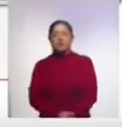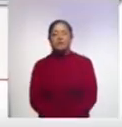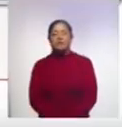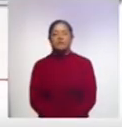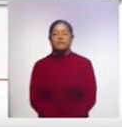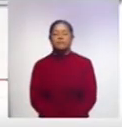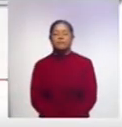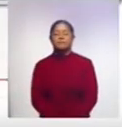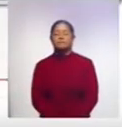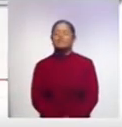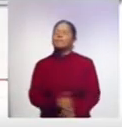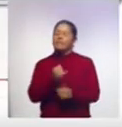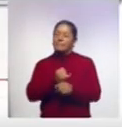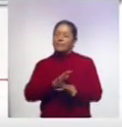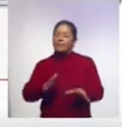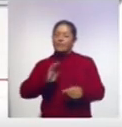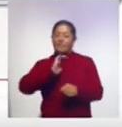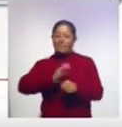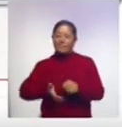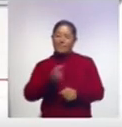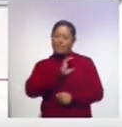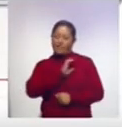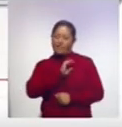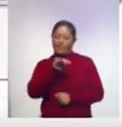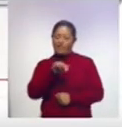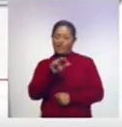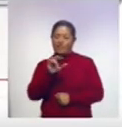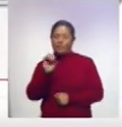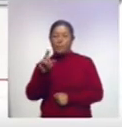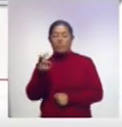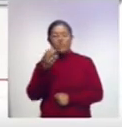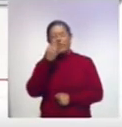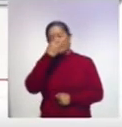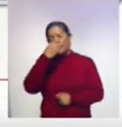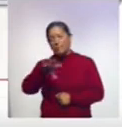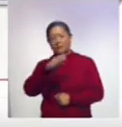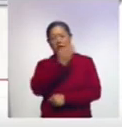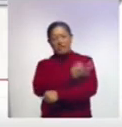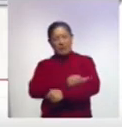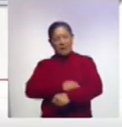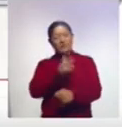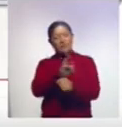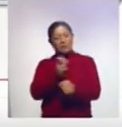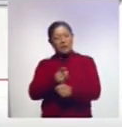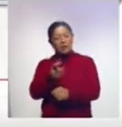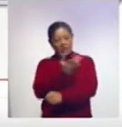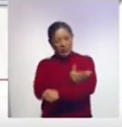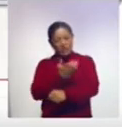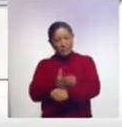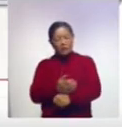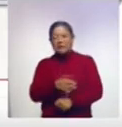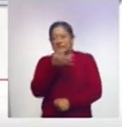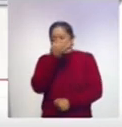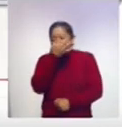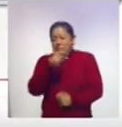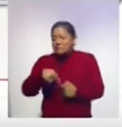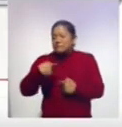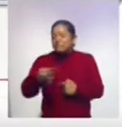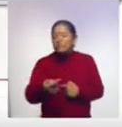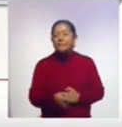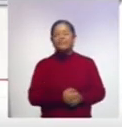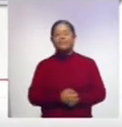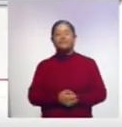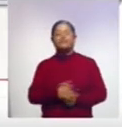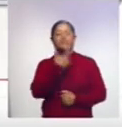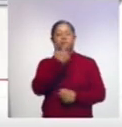Pues ahí está la información, mi querido Mario. No me resta más que desearles una excelente tarde e invitarlos a que nos acompañen en unos momentos más a las